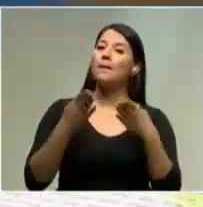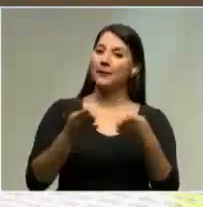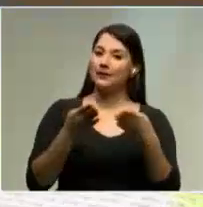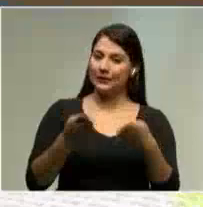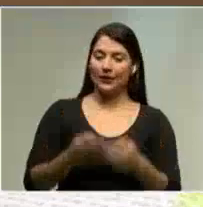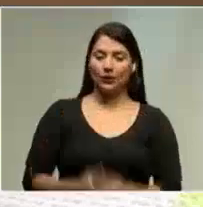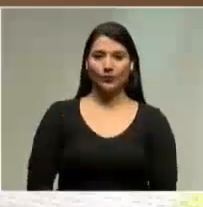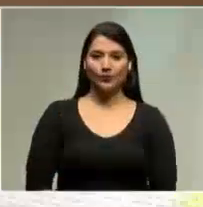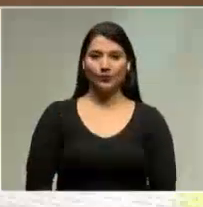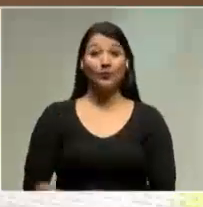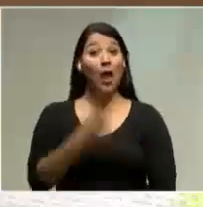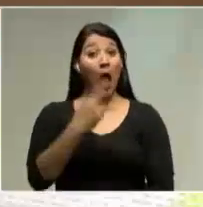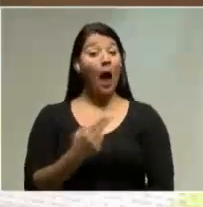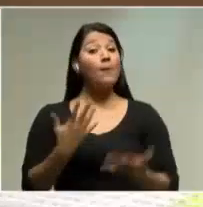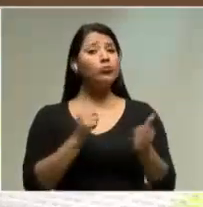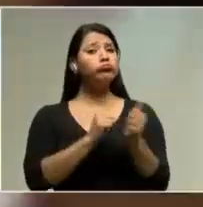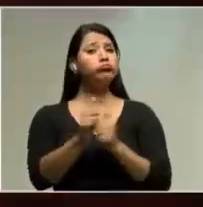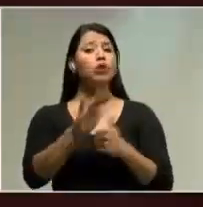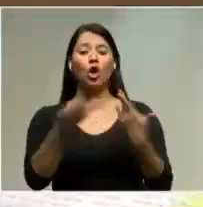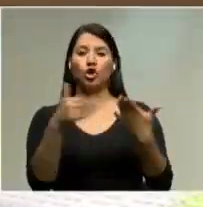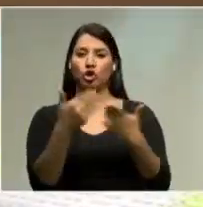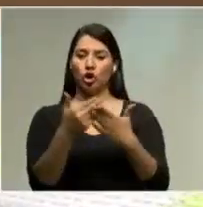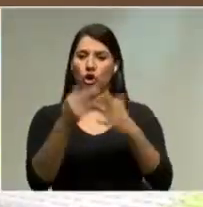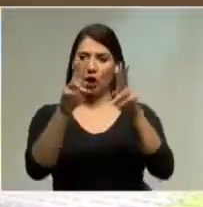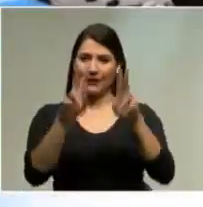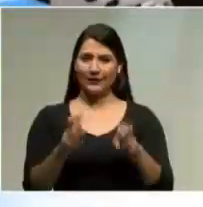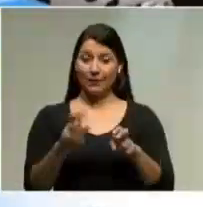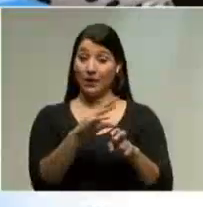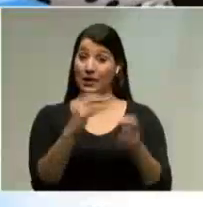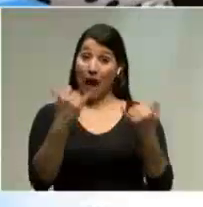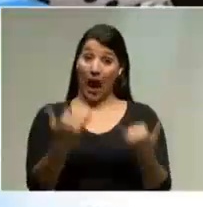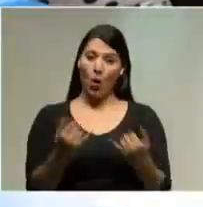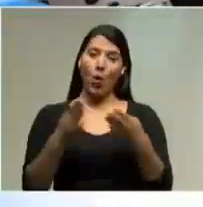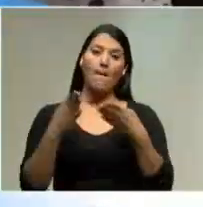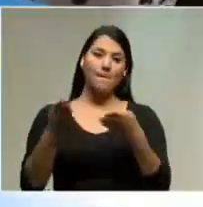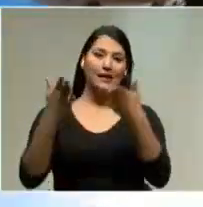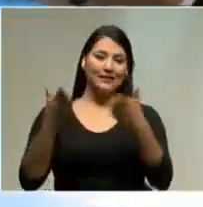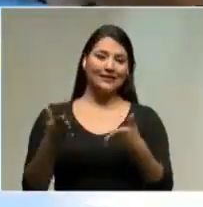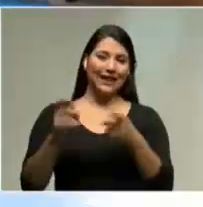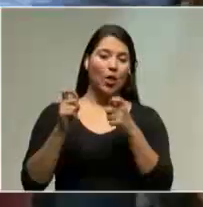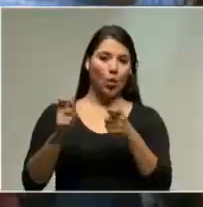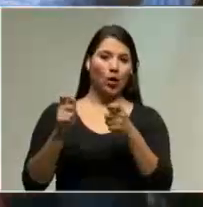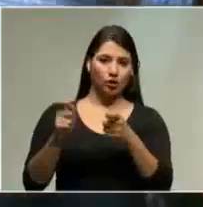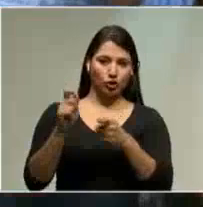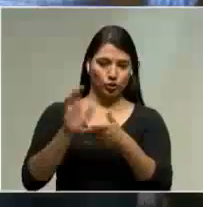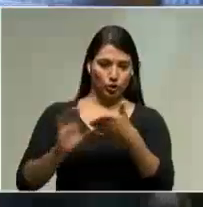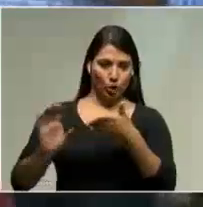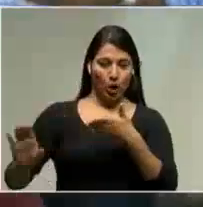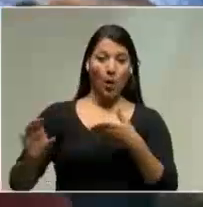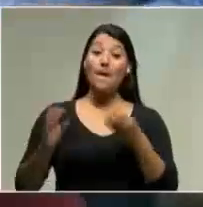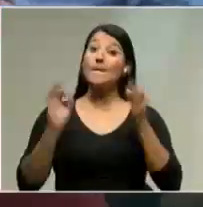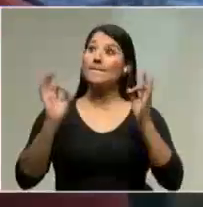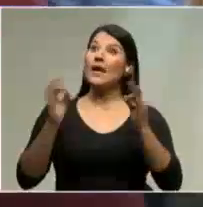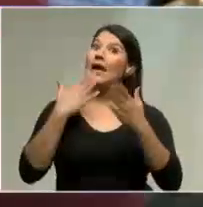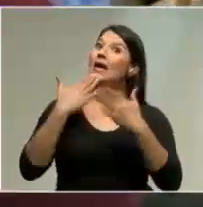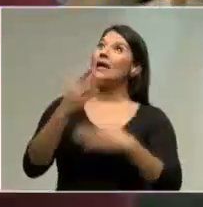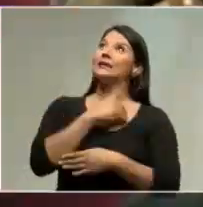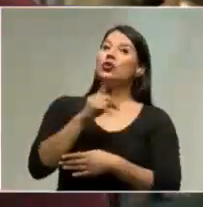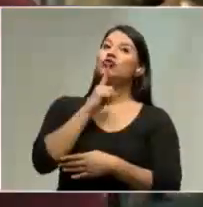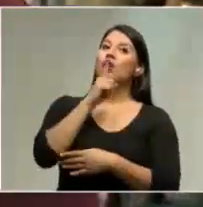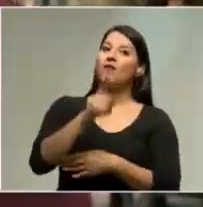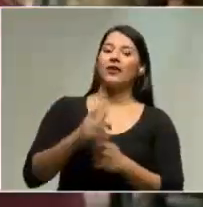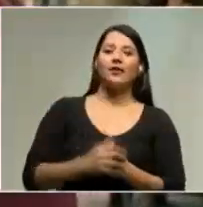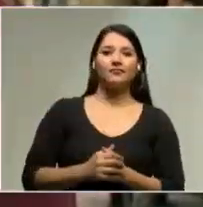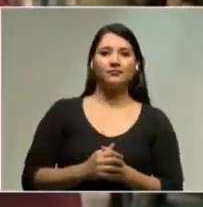bachillerato. Ambos aprobaron todos los exámenes y se convirtieron en bachilleres de educación media. Súper bien, gracias a Dios, de verdad.